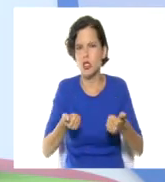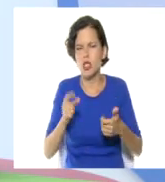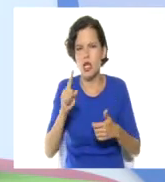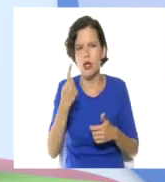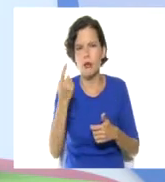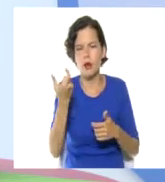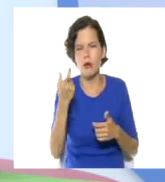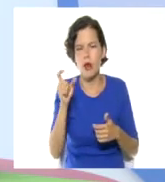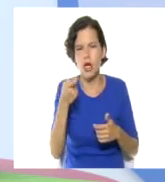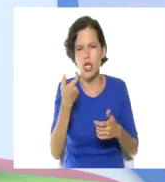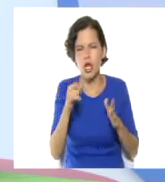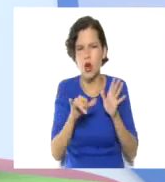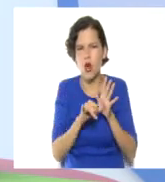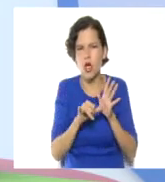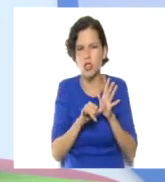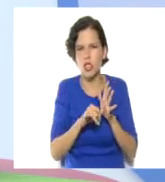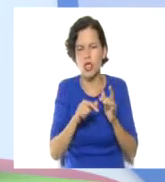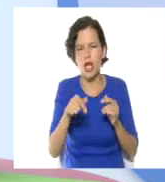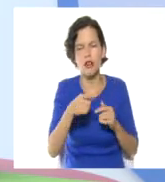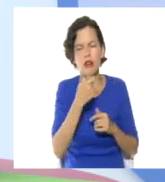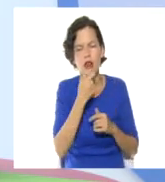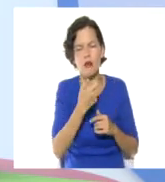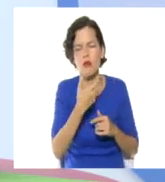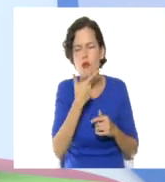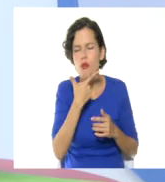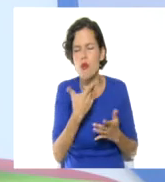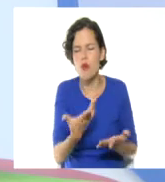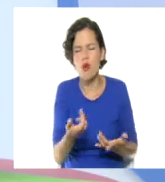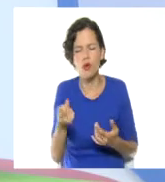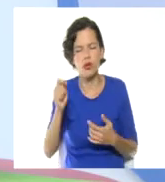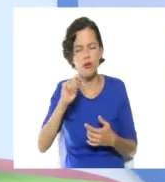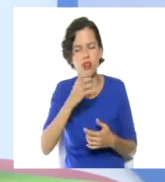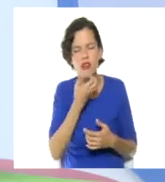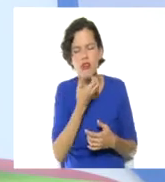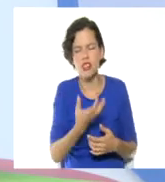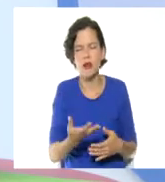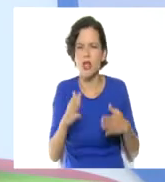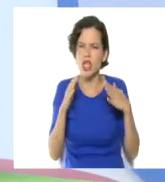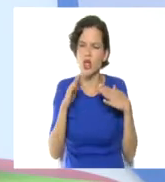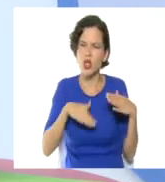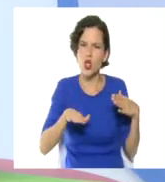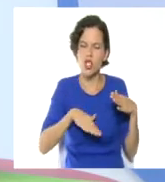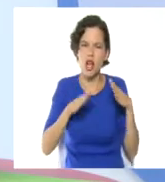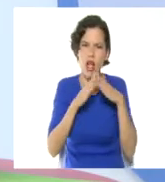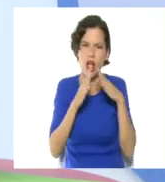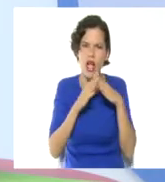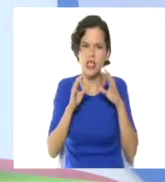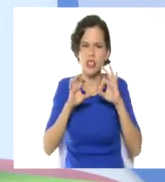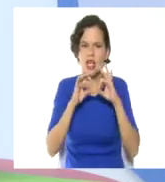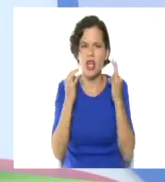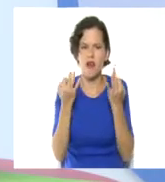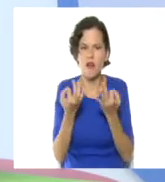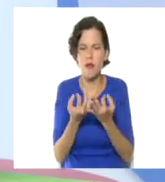nos acerca precisamente a esta hermosa época decembrina en donde la casa, la